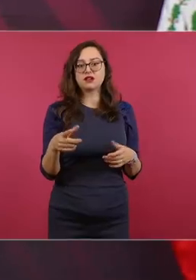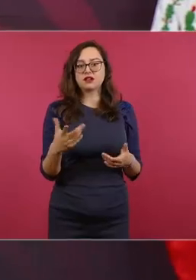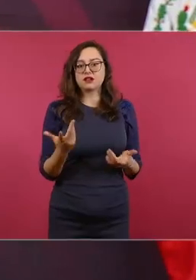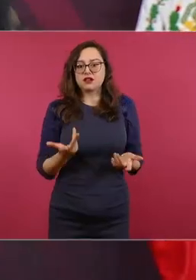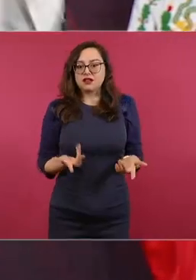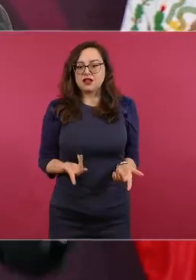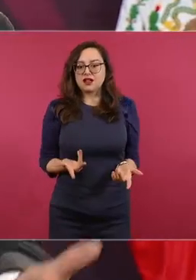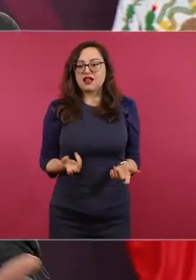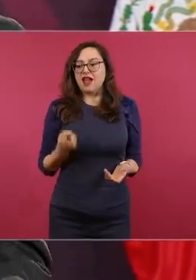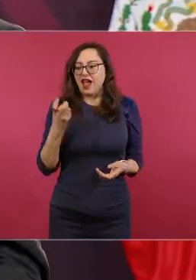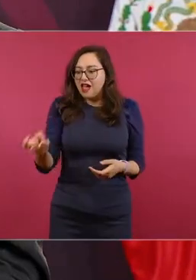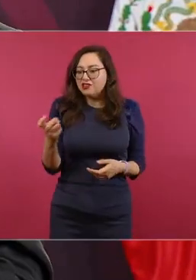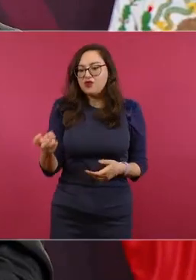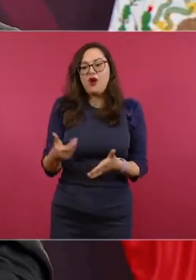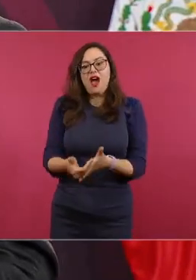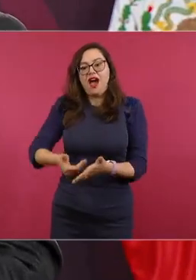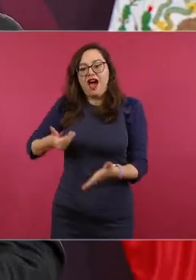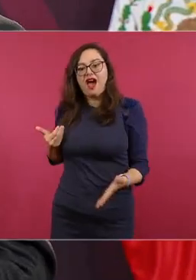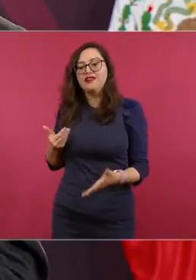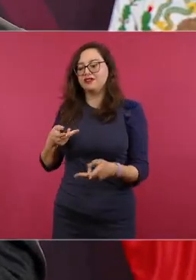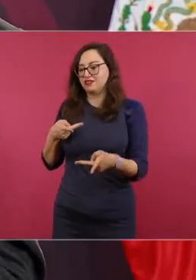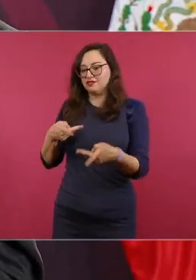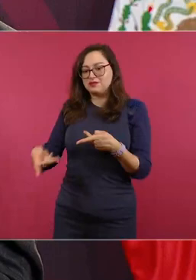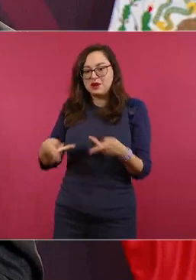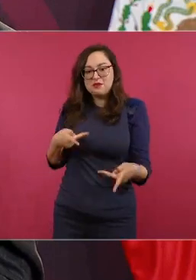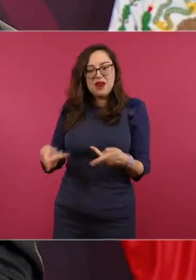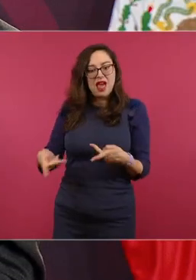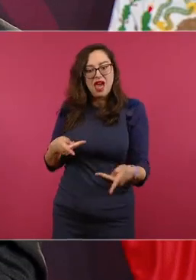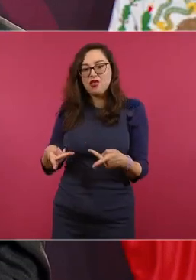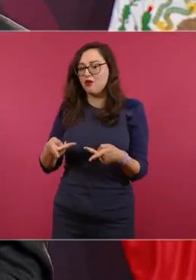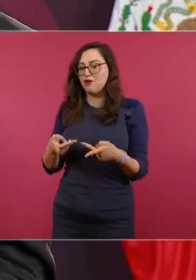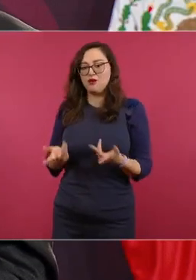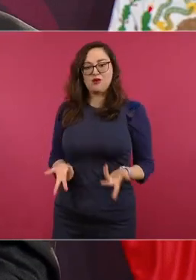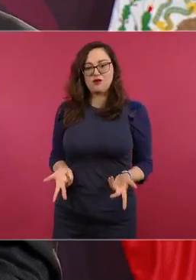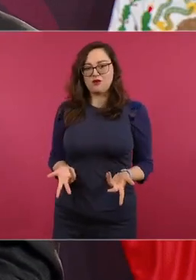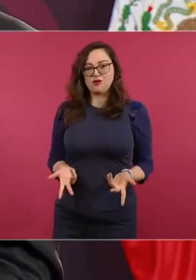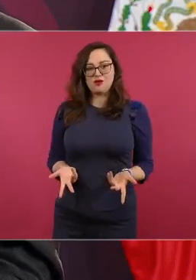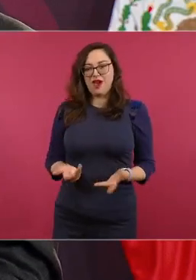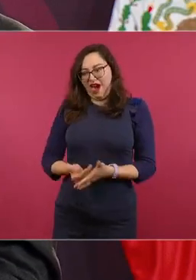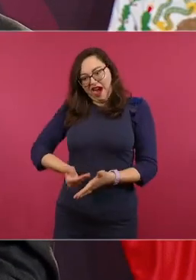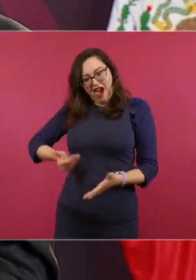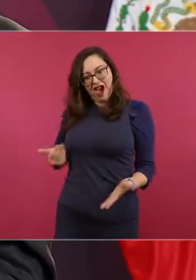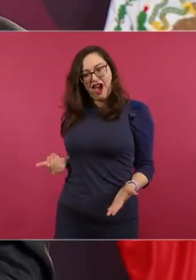está armado, es como lo de